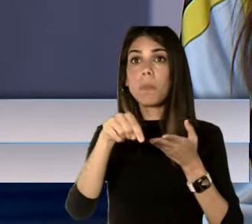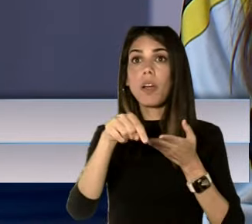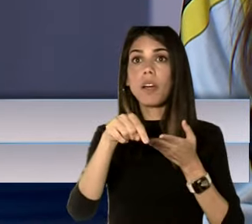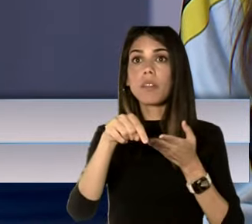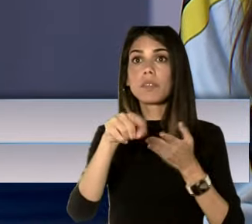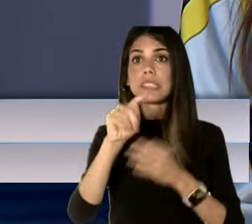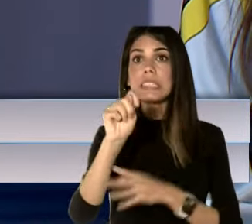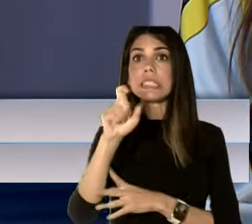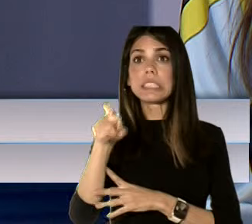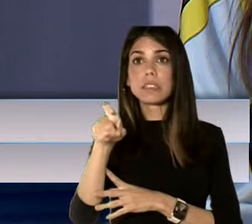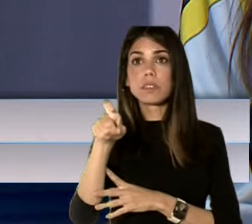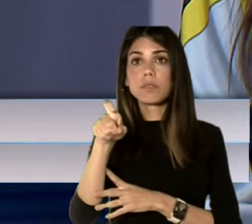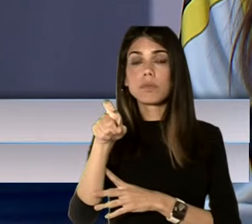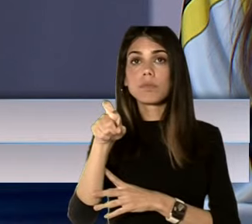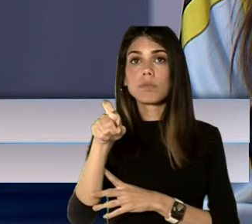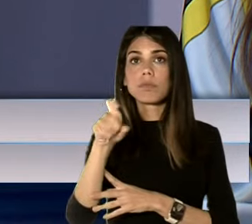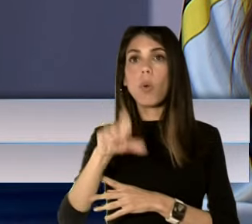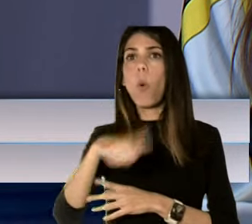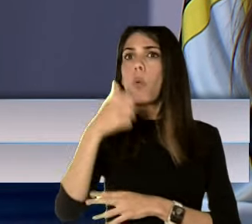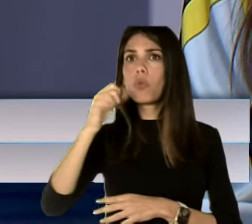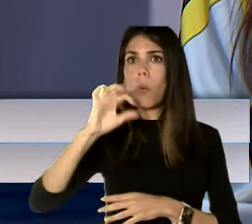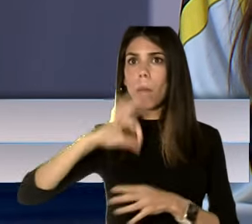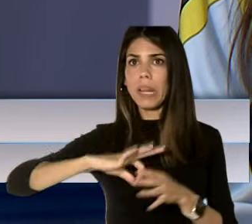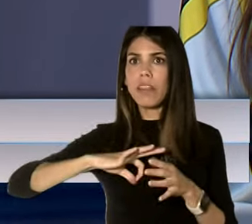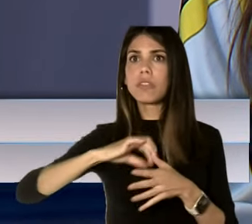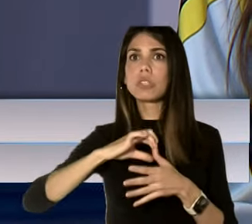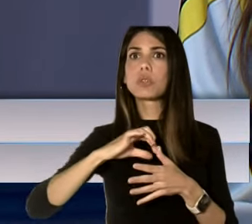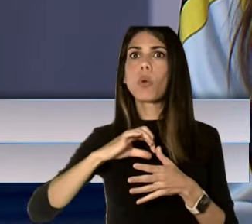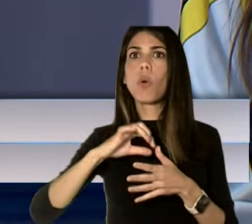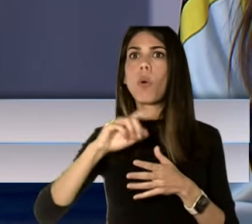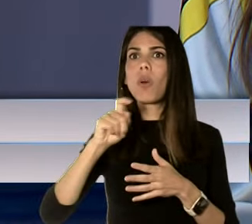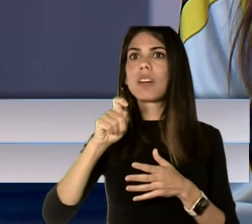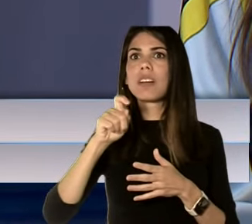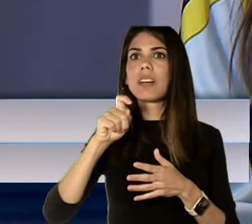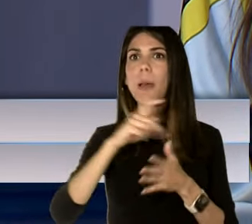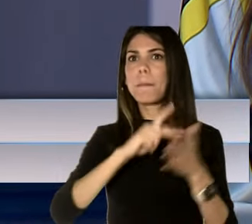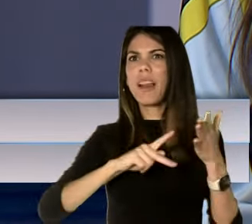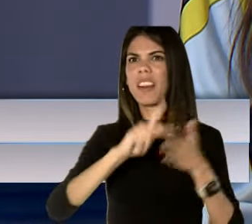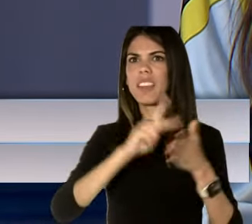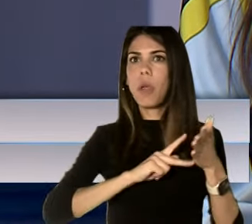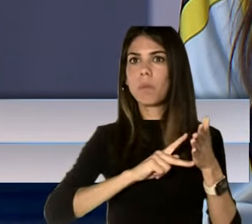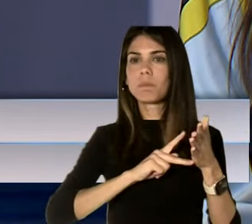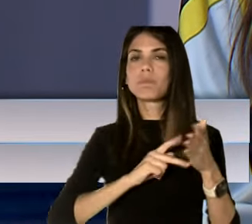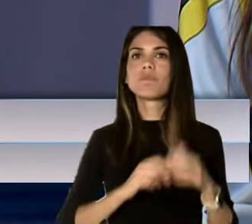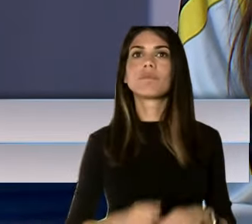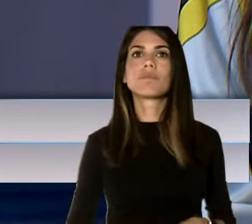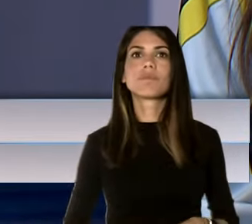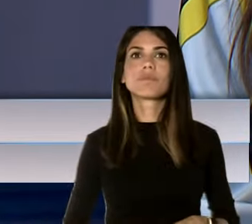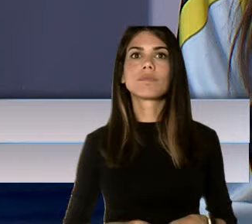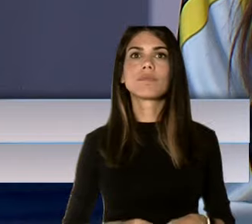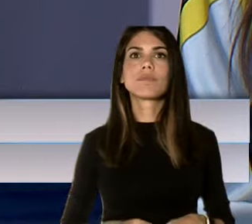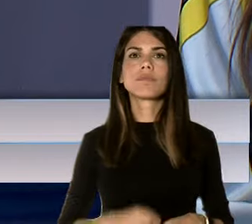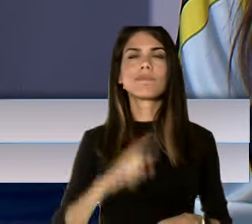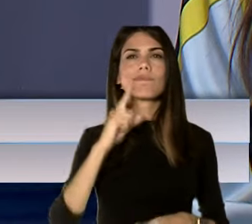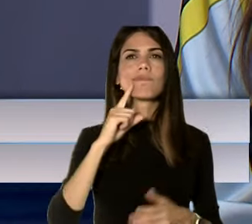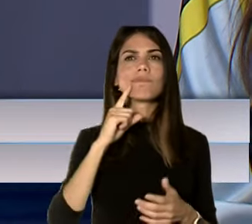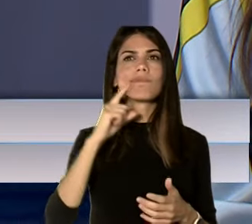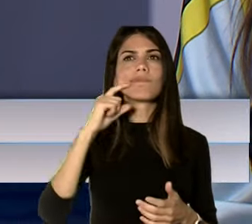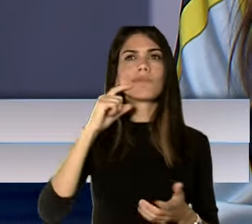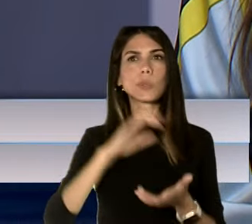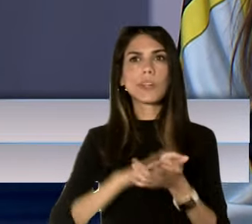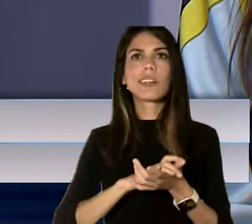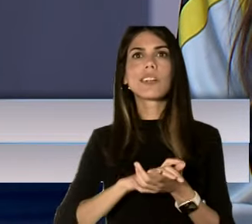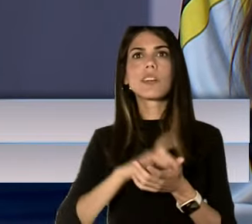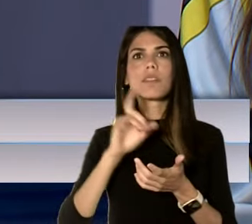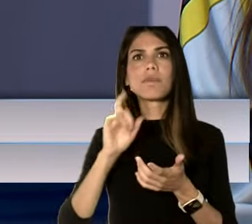llama de contribución su ingreso Y otro beneficios contributivos verdad eh yo creo que es una que debe ser una conjunción de la